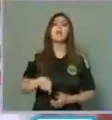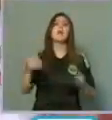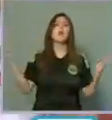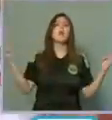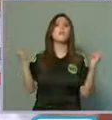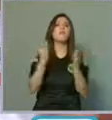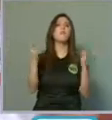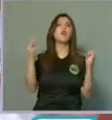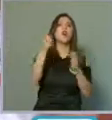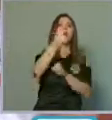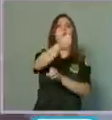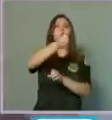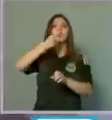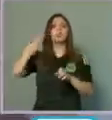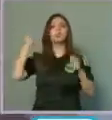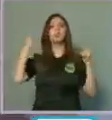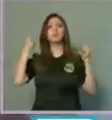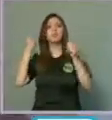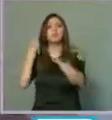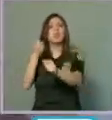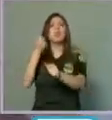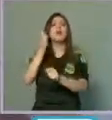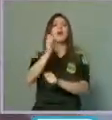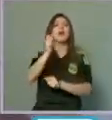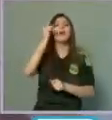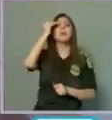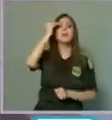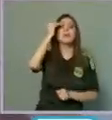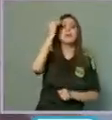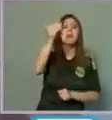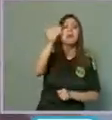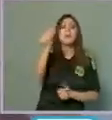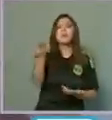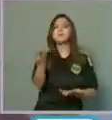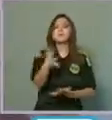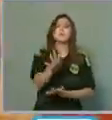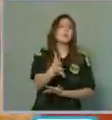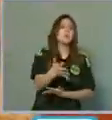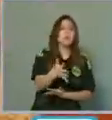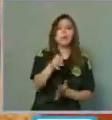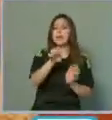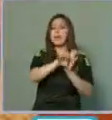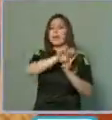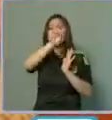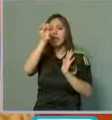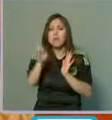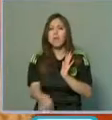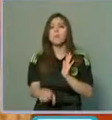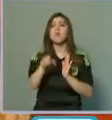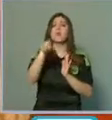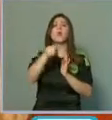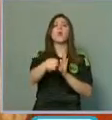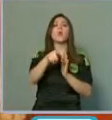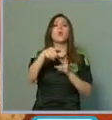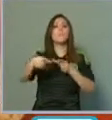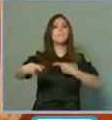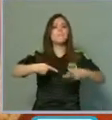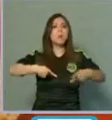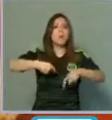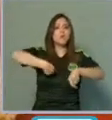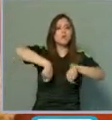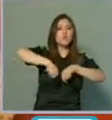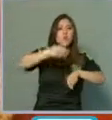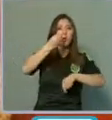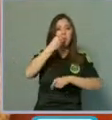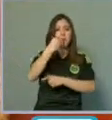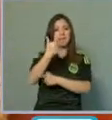hacer que un alimento te dure una cantidad de tiempo indeterminado. Es decir, si tú tienes por ejemplo, haces un guisado y lo